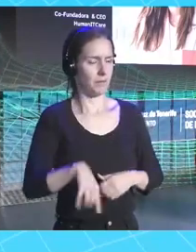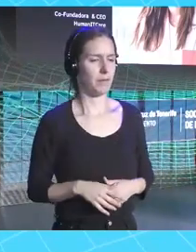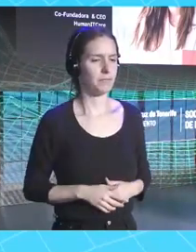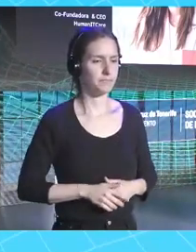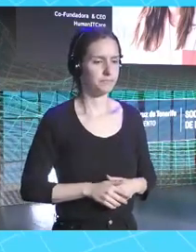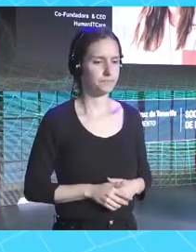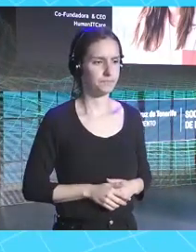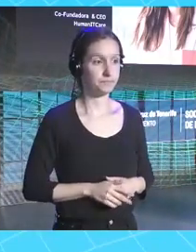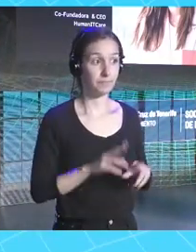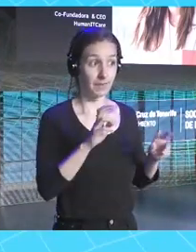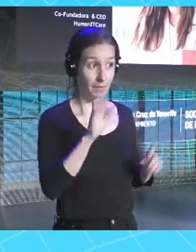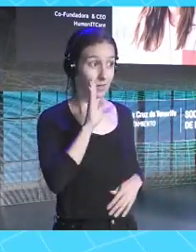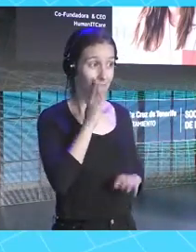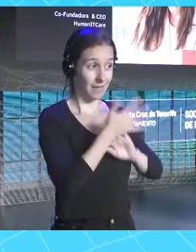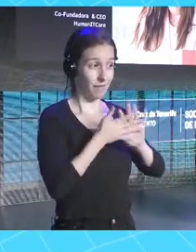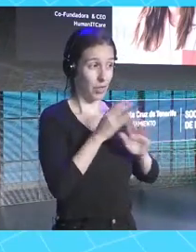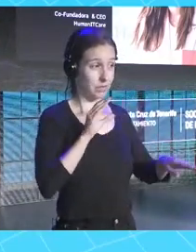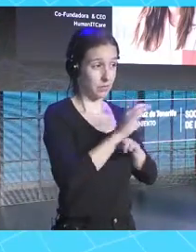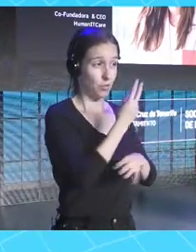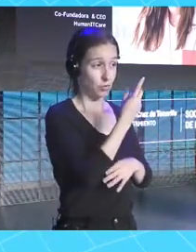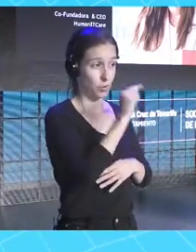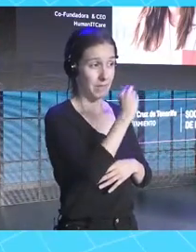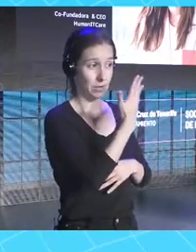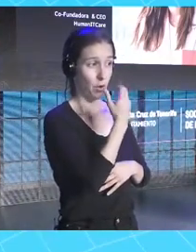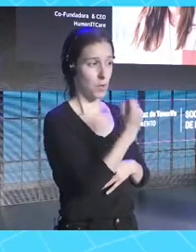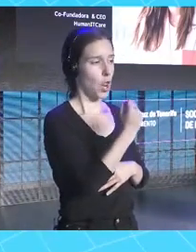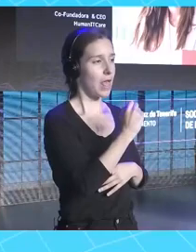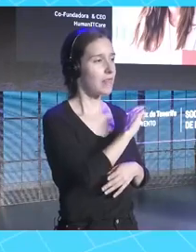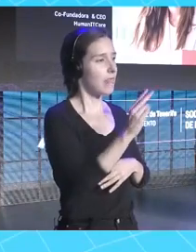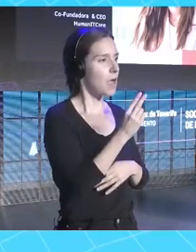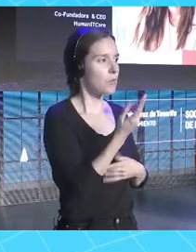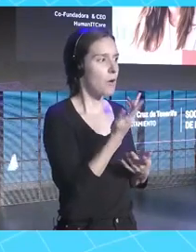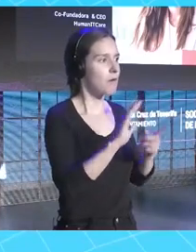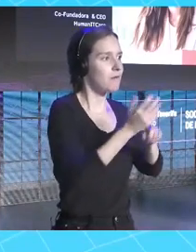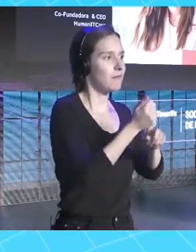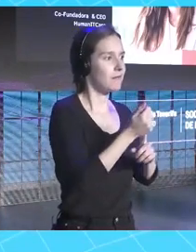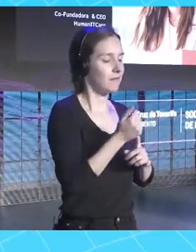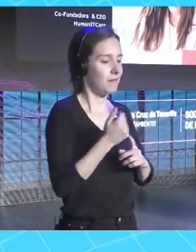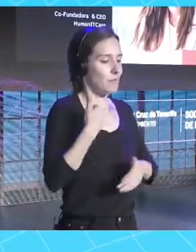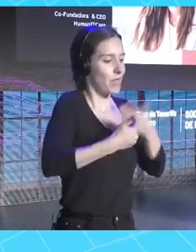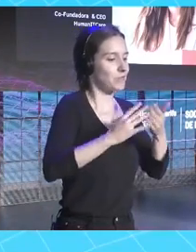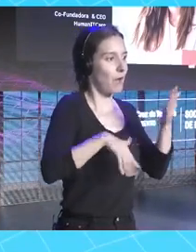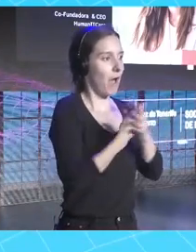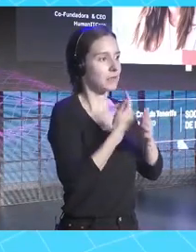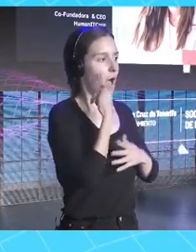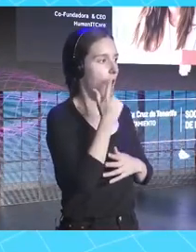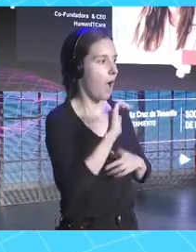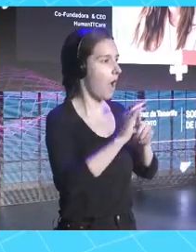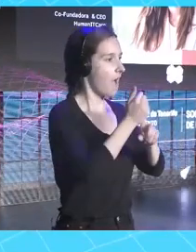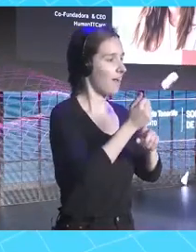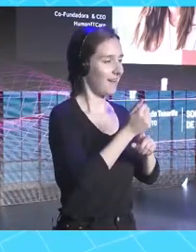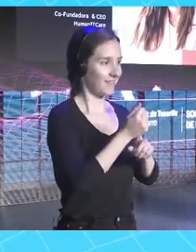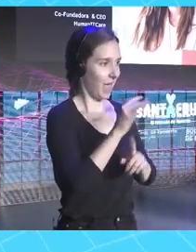la financiación que habéis levantado hasta ahora los 2,5 millones de euros Cómo fue este proceso cómo llegas cómo llegas a descubrir que esto está ahí